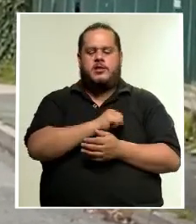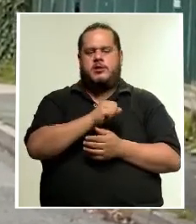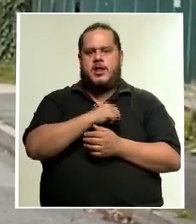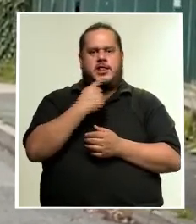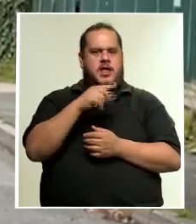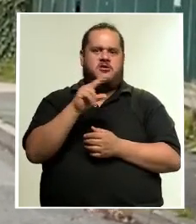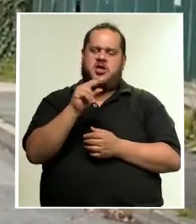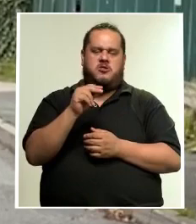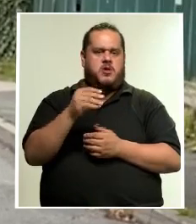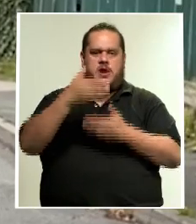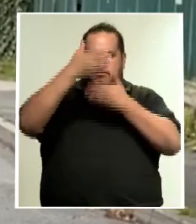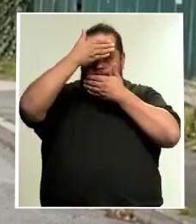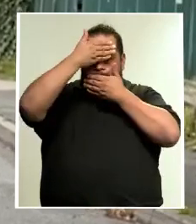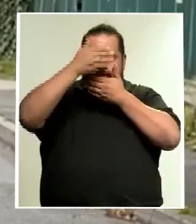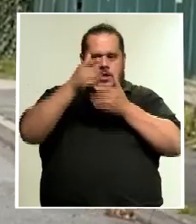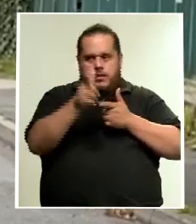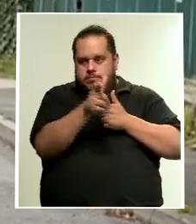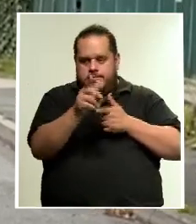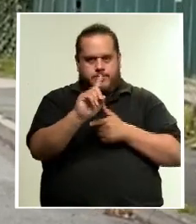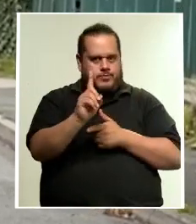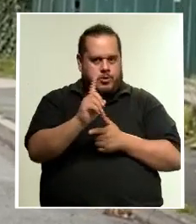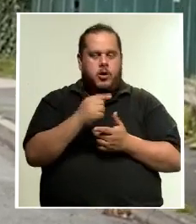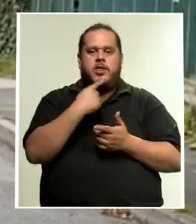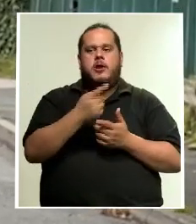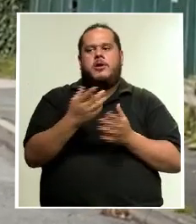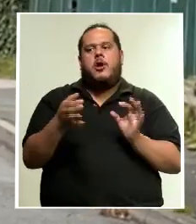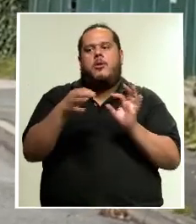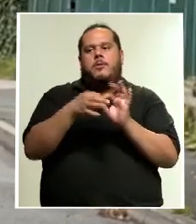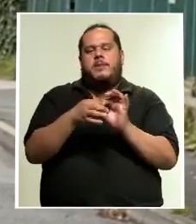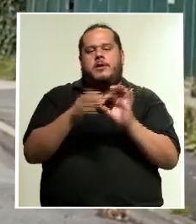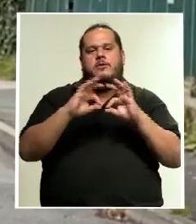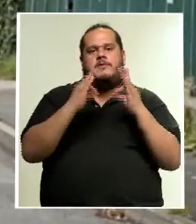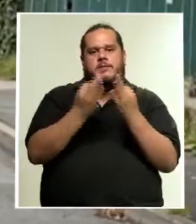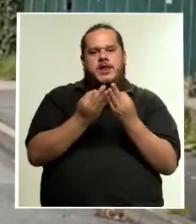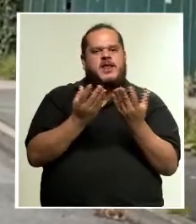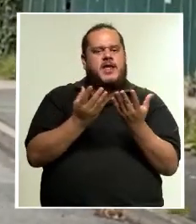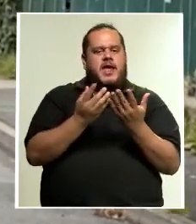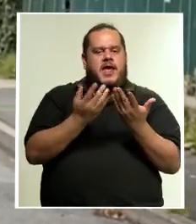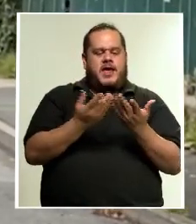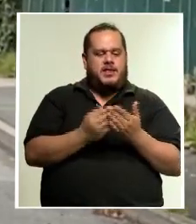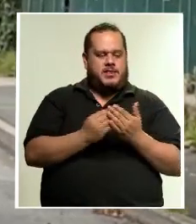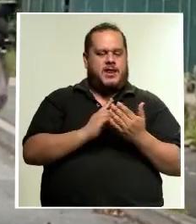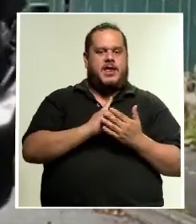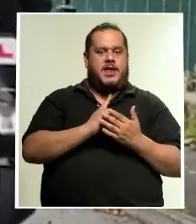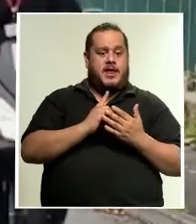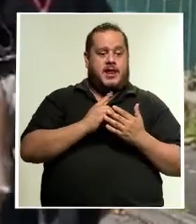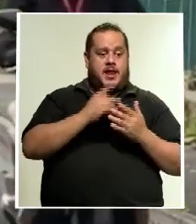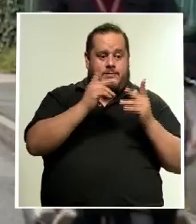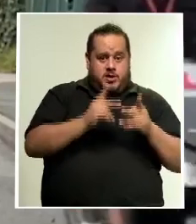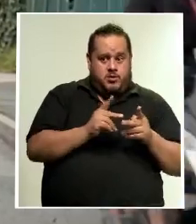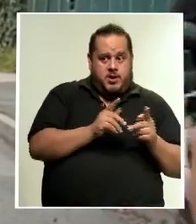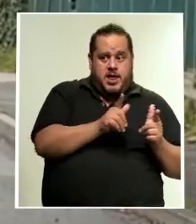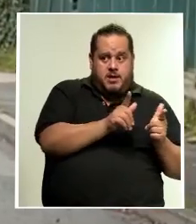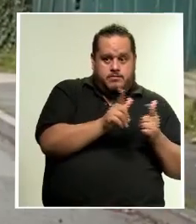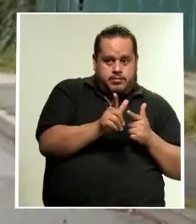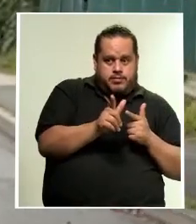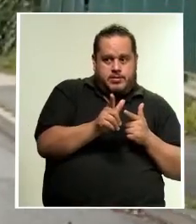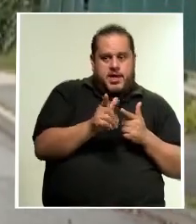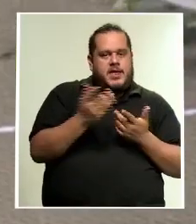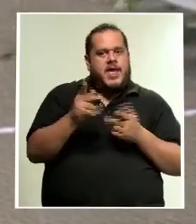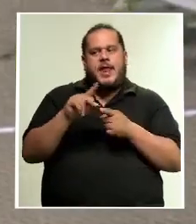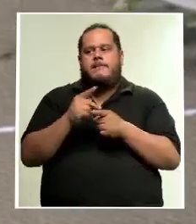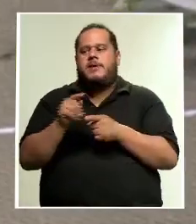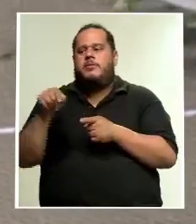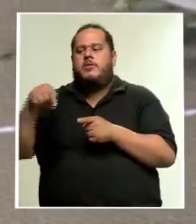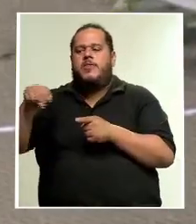de un ataque terrorista e indicaron que había un vínculo familiar entre el agresor y una de las víctimas de 51 años. Plymouth